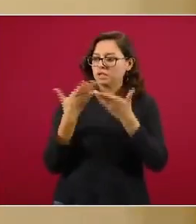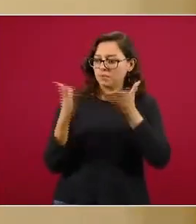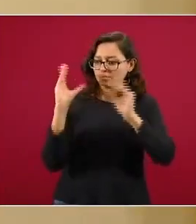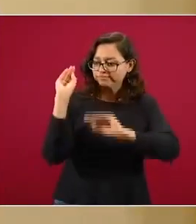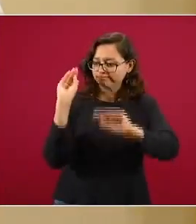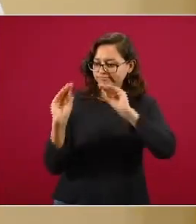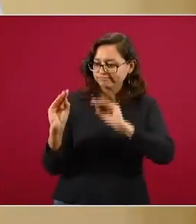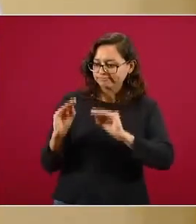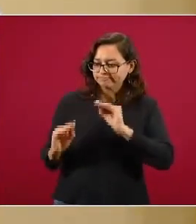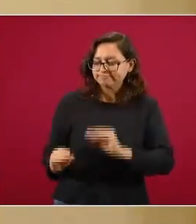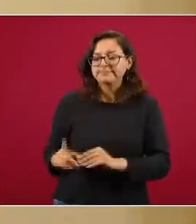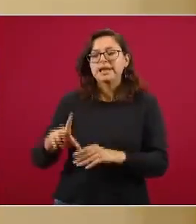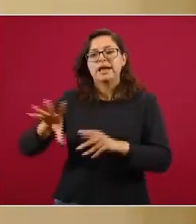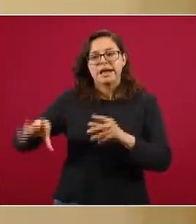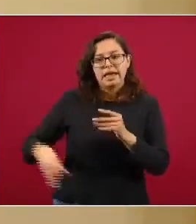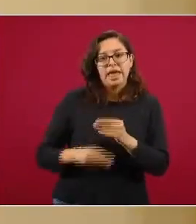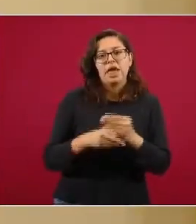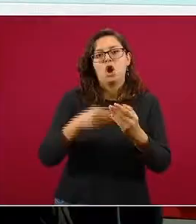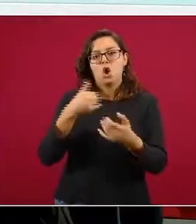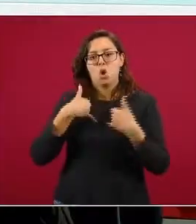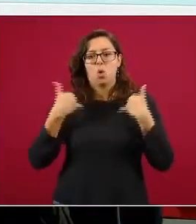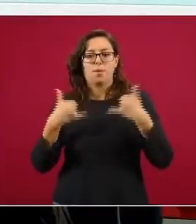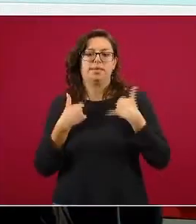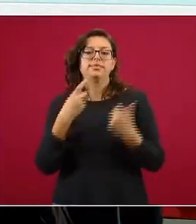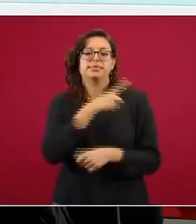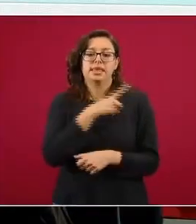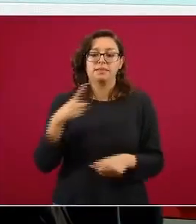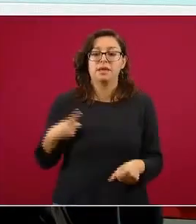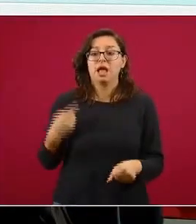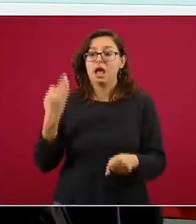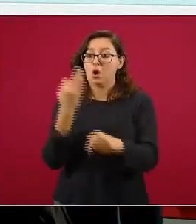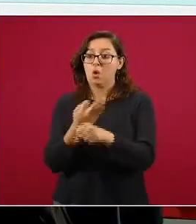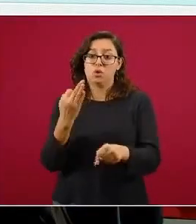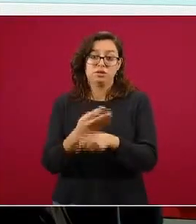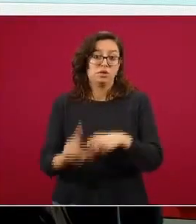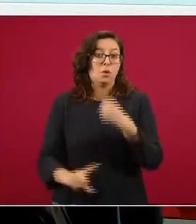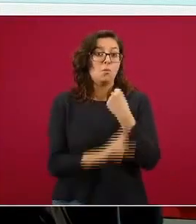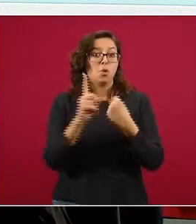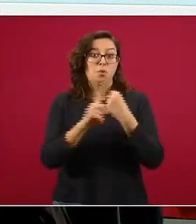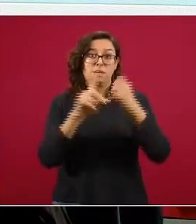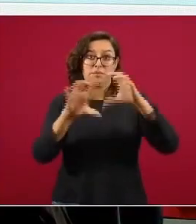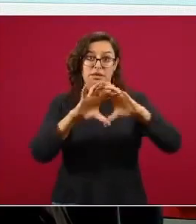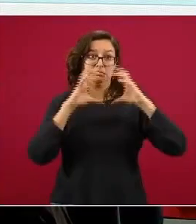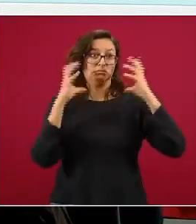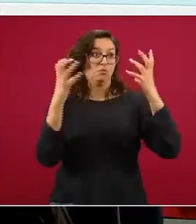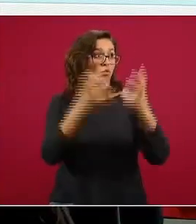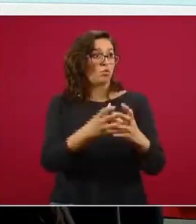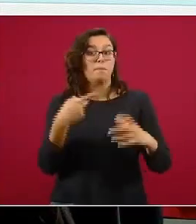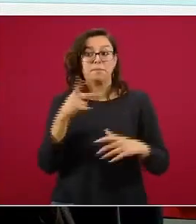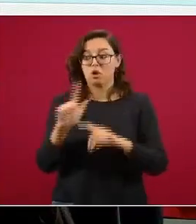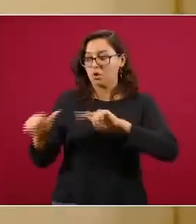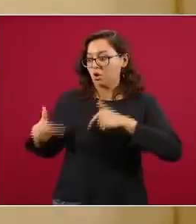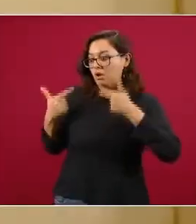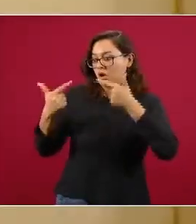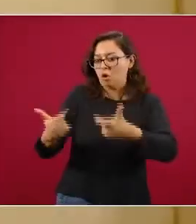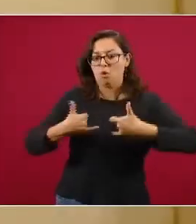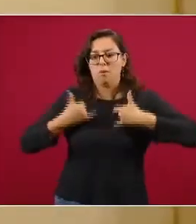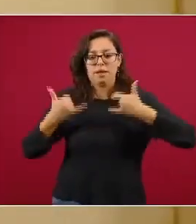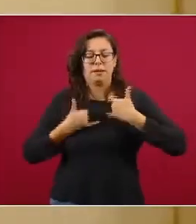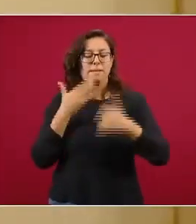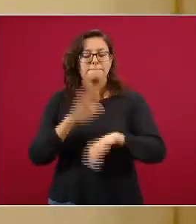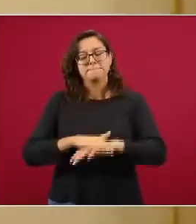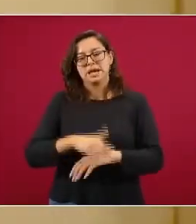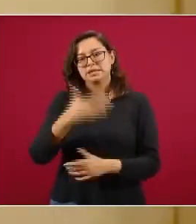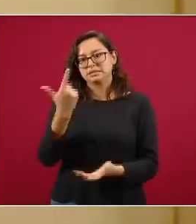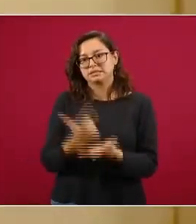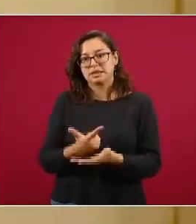país. Eso es sumamente necesario, es un momento delicado para el mundo, pero especialmente para nuestra generación. Y por ello desde el Gobierno de México es